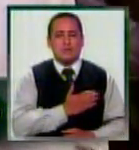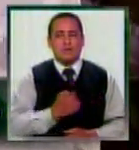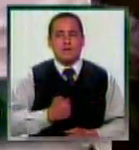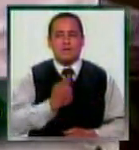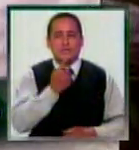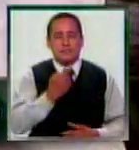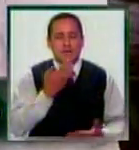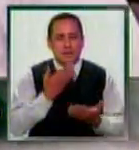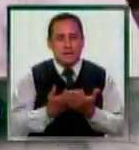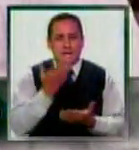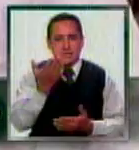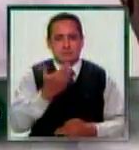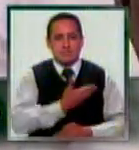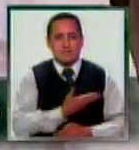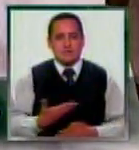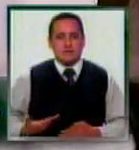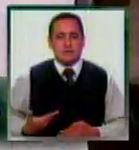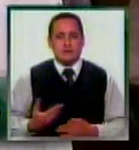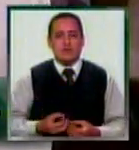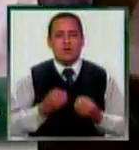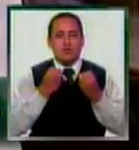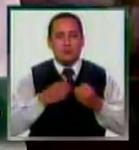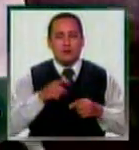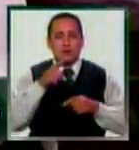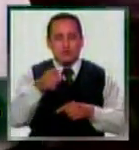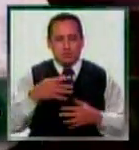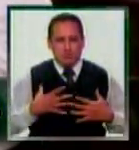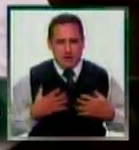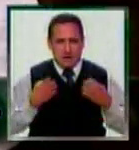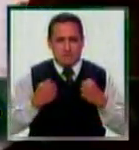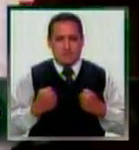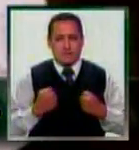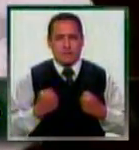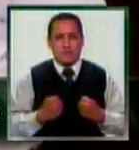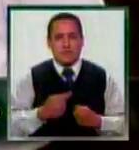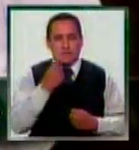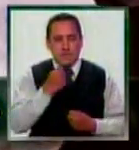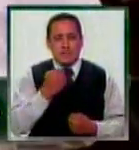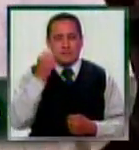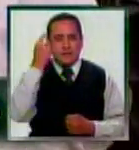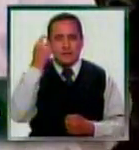decir gracias, presidente, porque tuvo las agallas de entender.